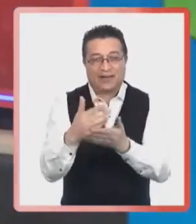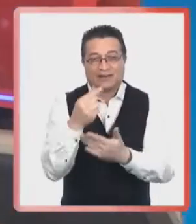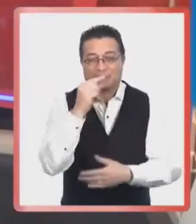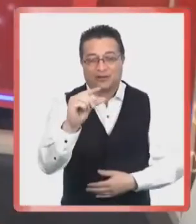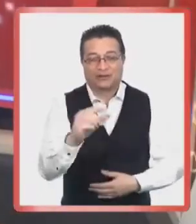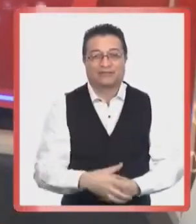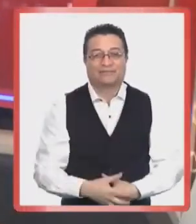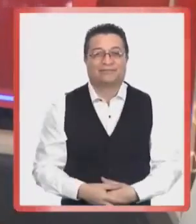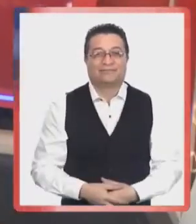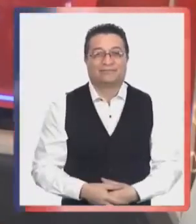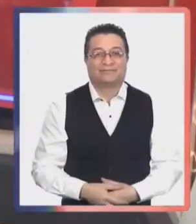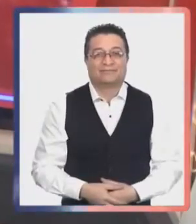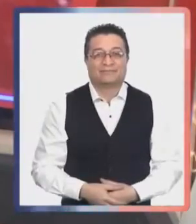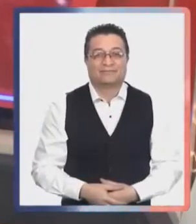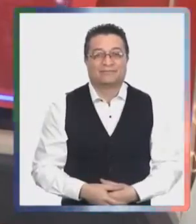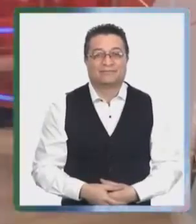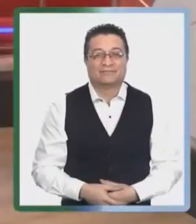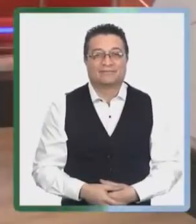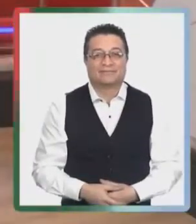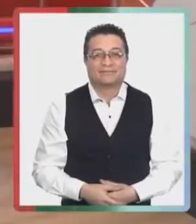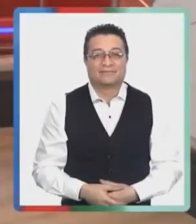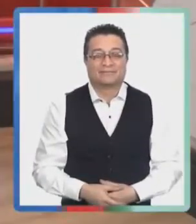acompañarnos y un abrazo. Hasta pronto.